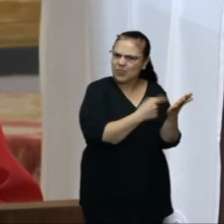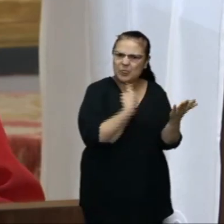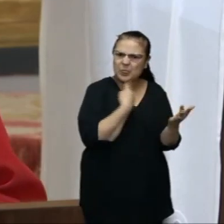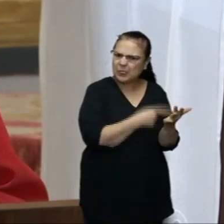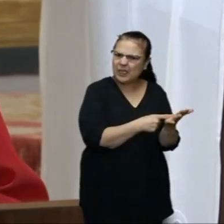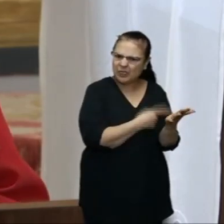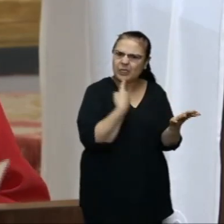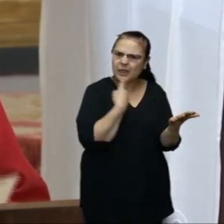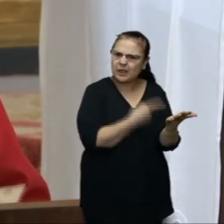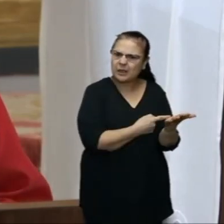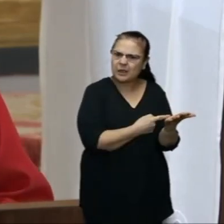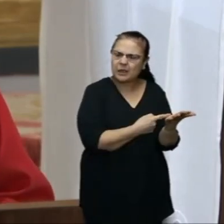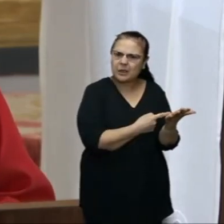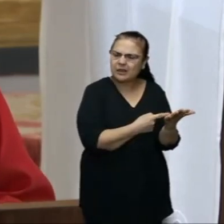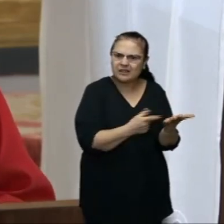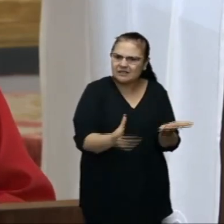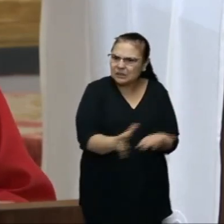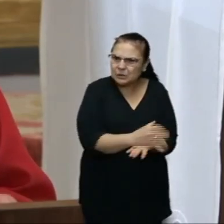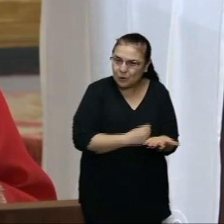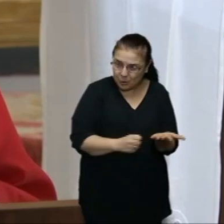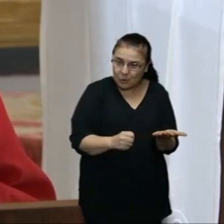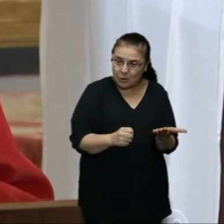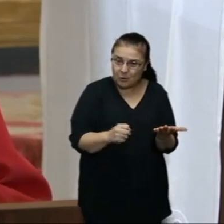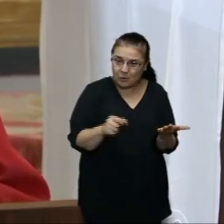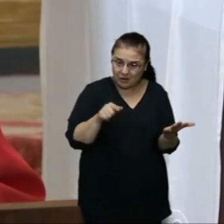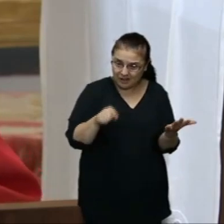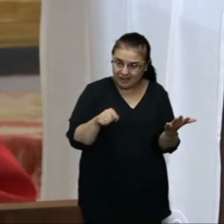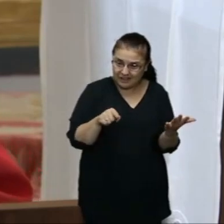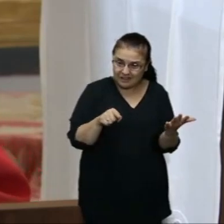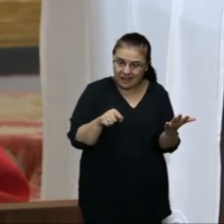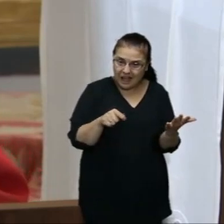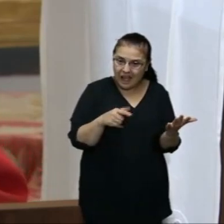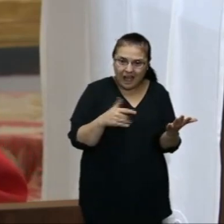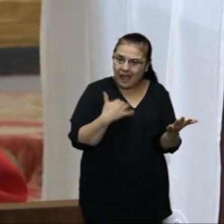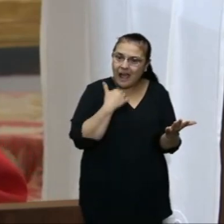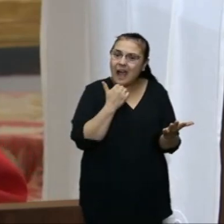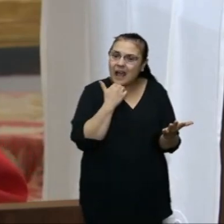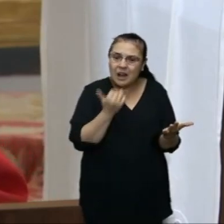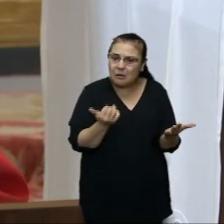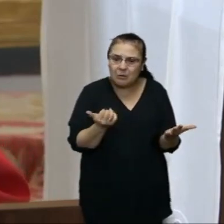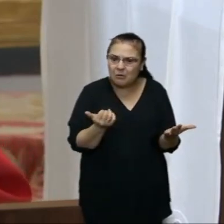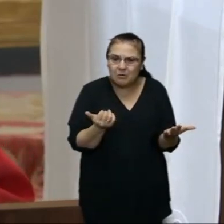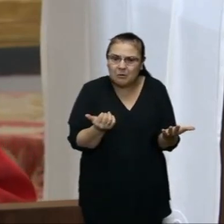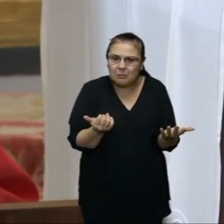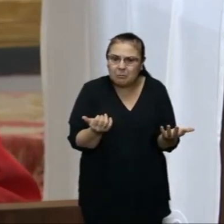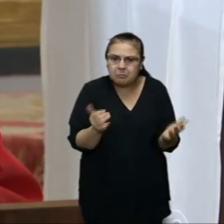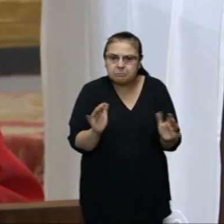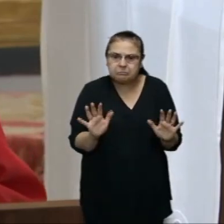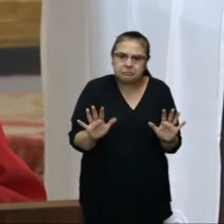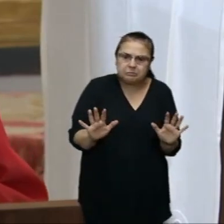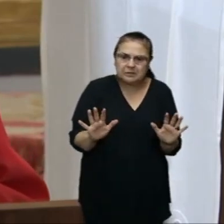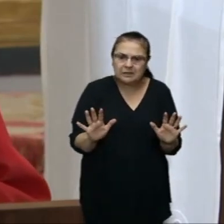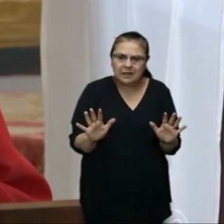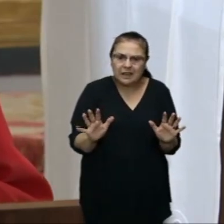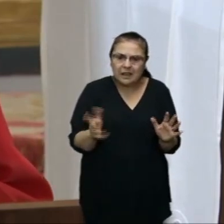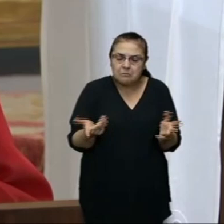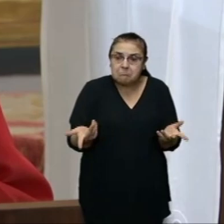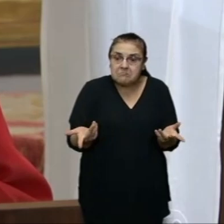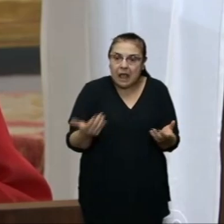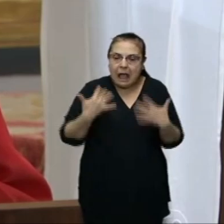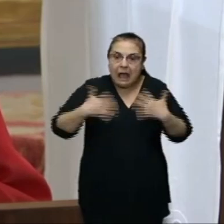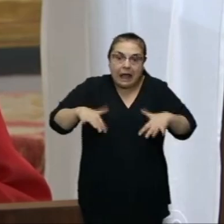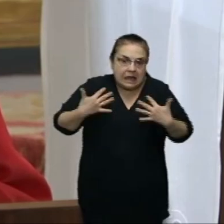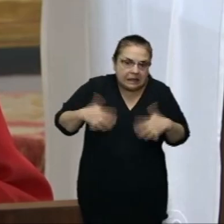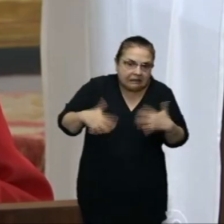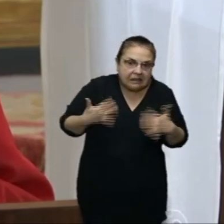dice que todo eso va a ser algo, digamos que lo de la